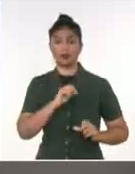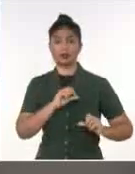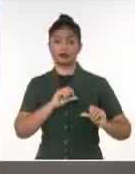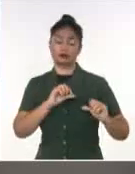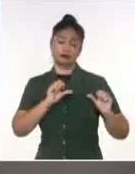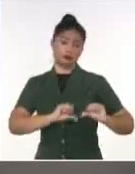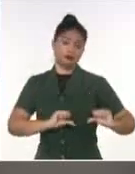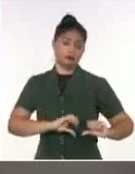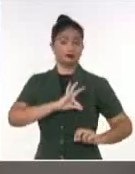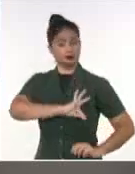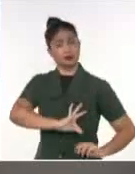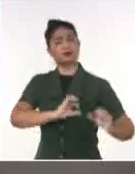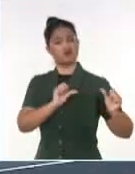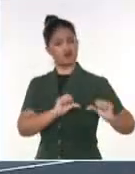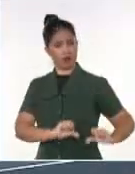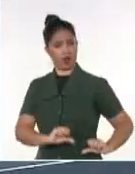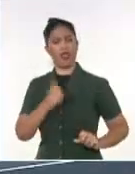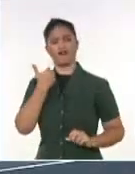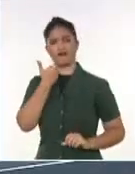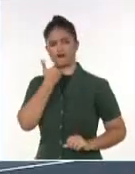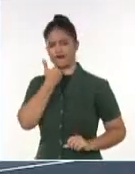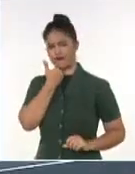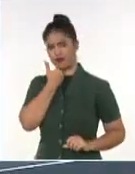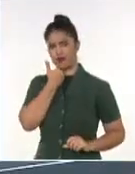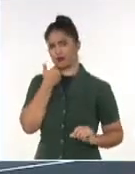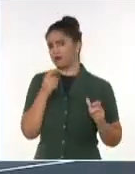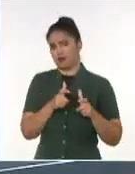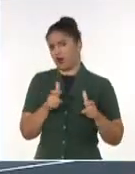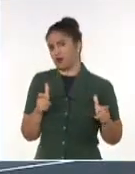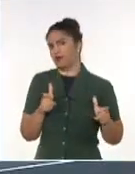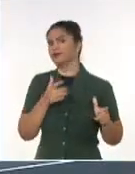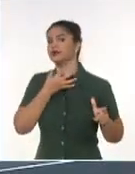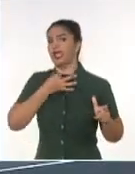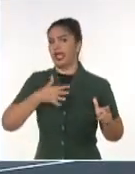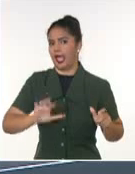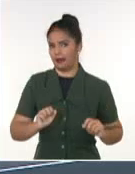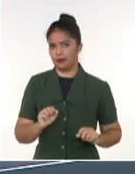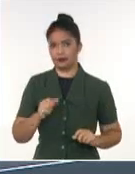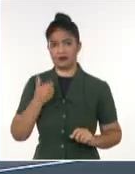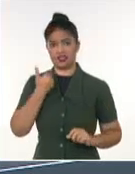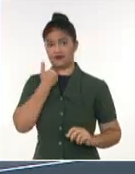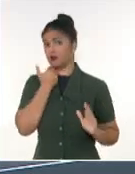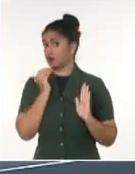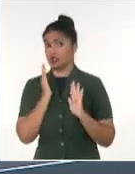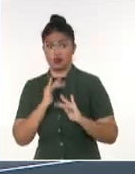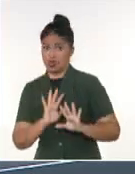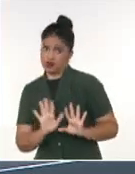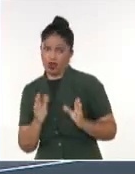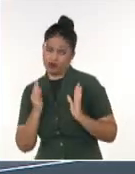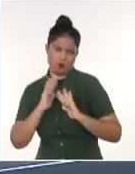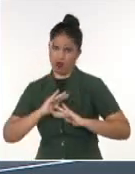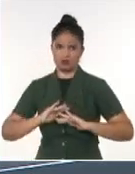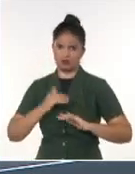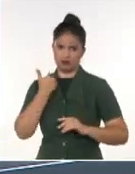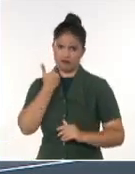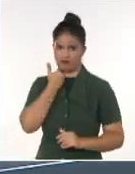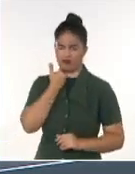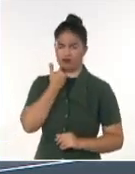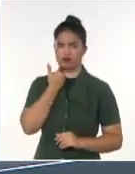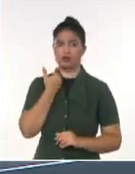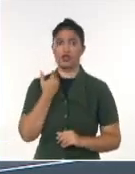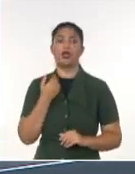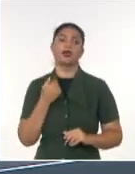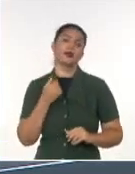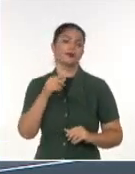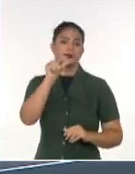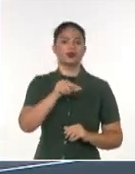dengue. Pero las personas, una vez que esa fiebre desaparece o va desapareciendo, tienen la percepción, muchas de ellas, de que ya mejoraron,